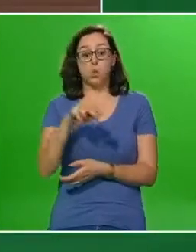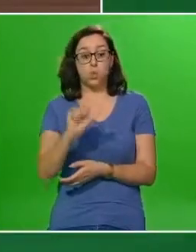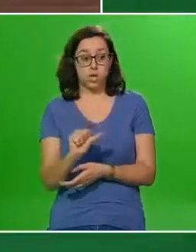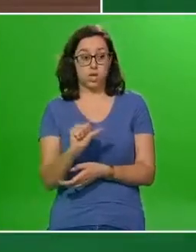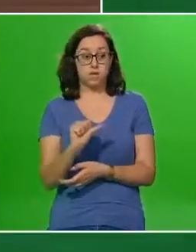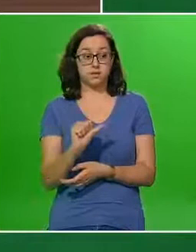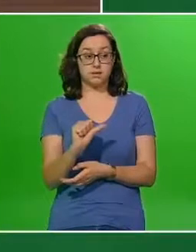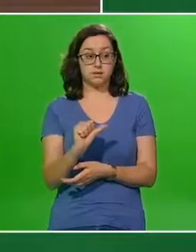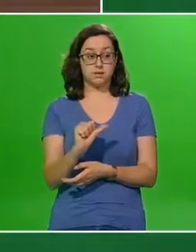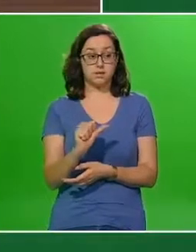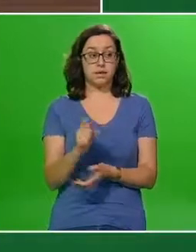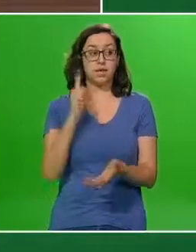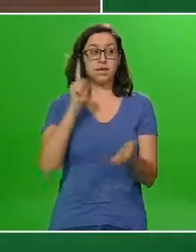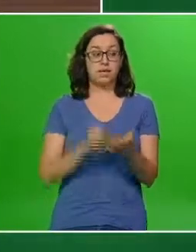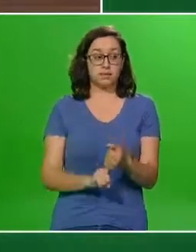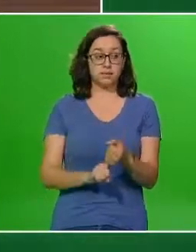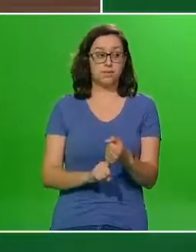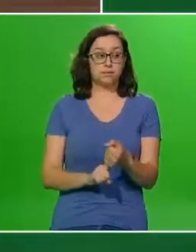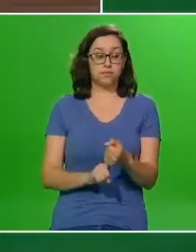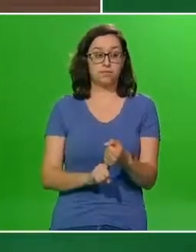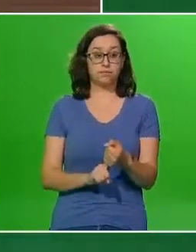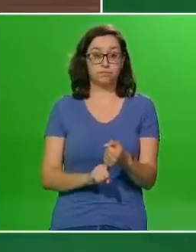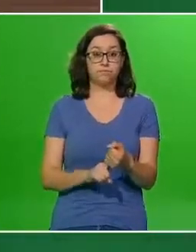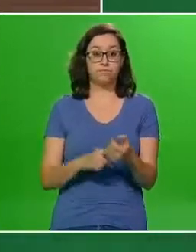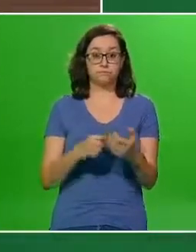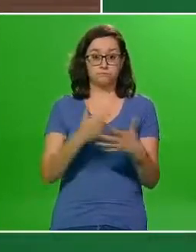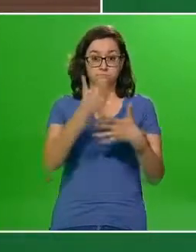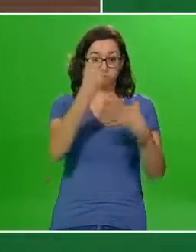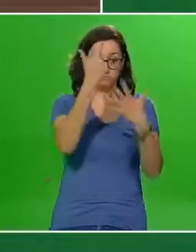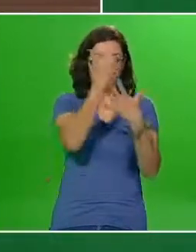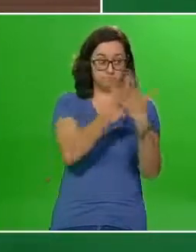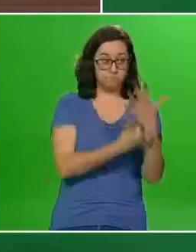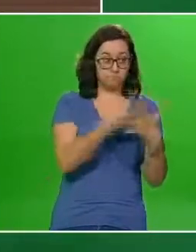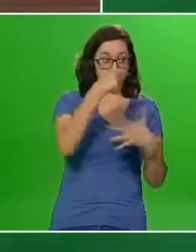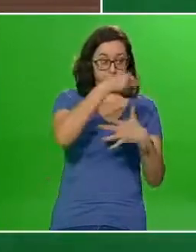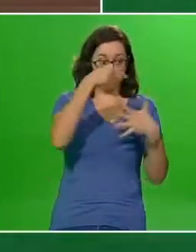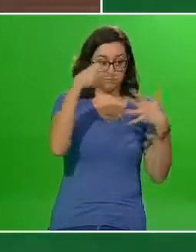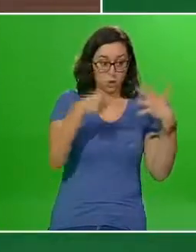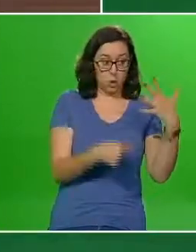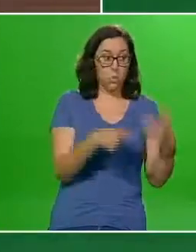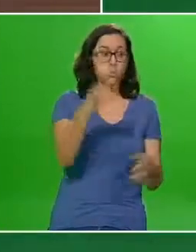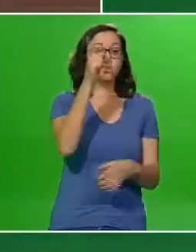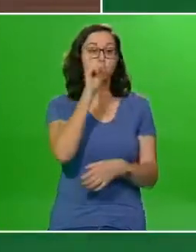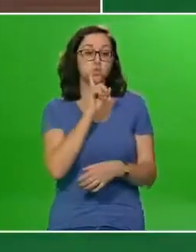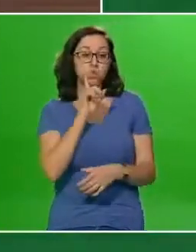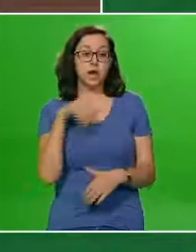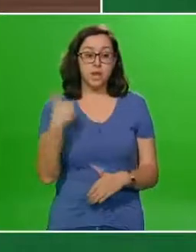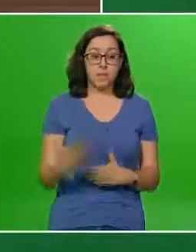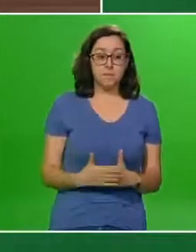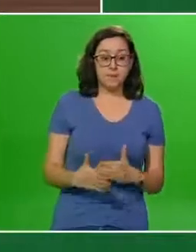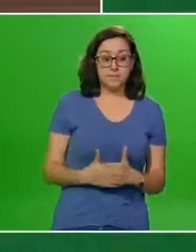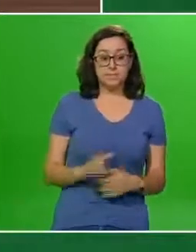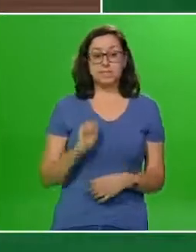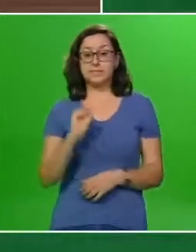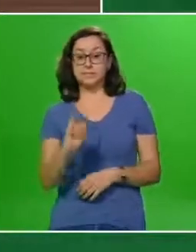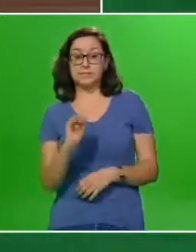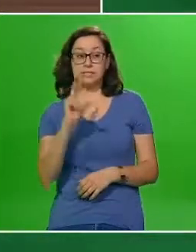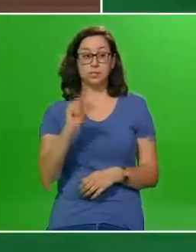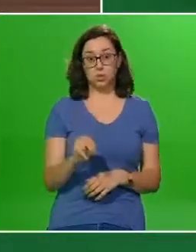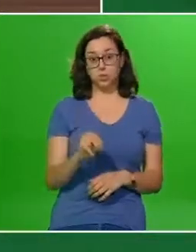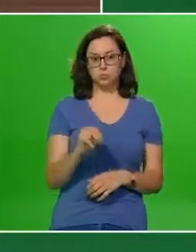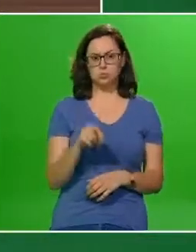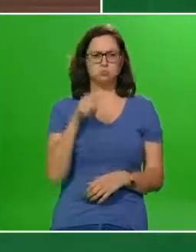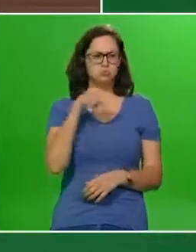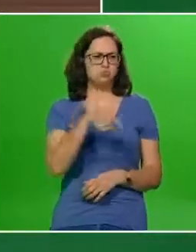en efecto, tenemos si es mujer, se le pregunta si está o no embarazada, y si contesta que no